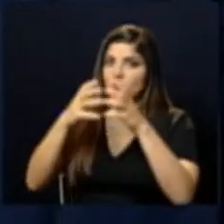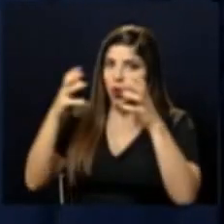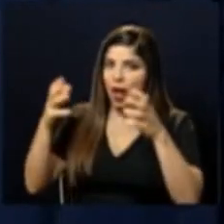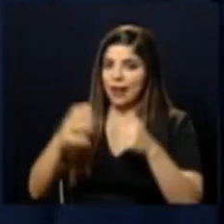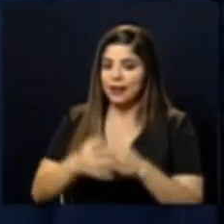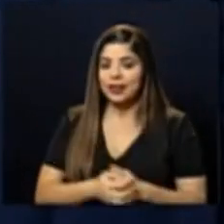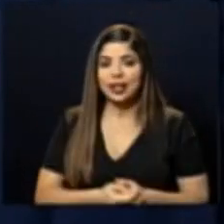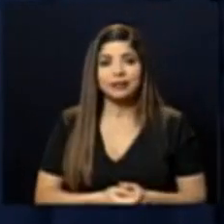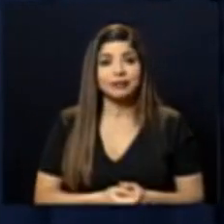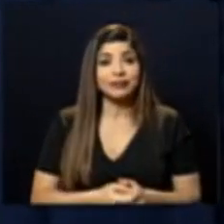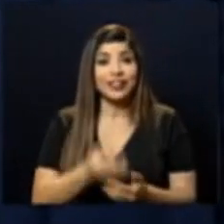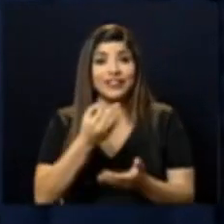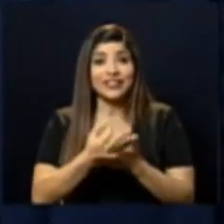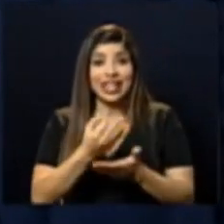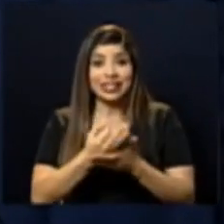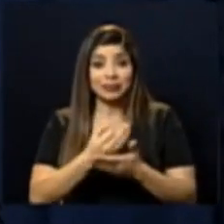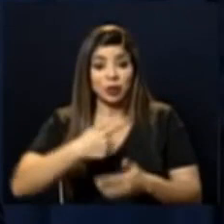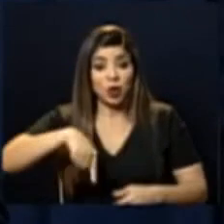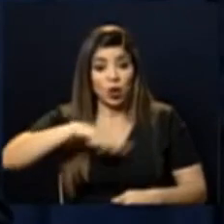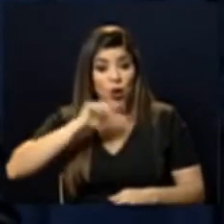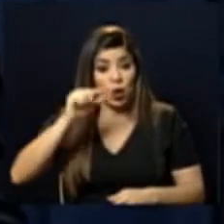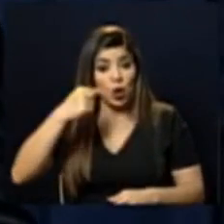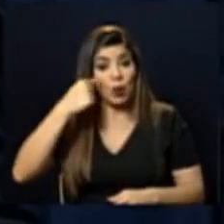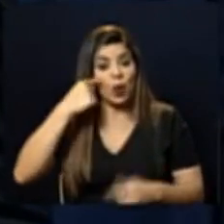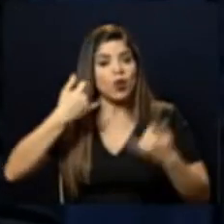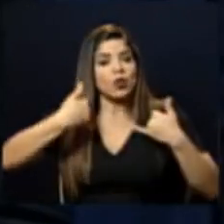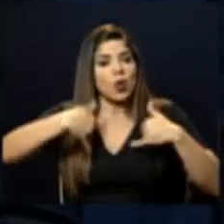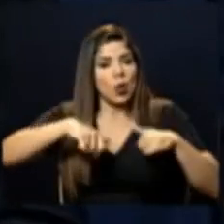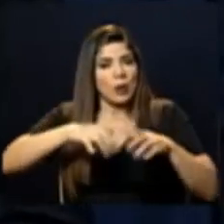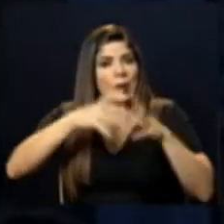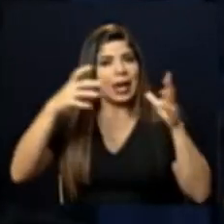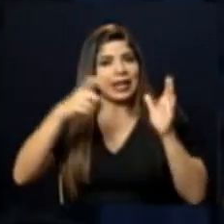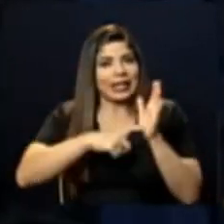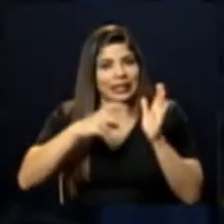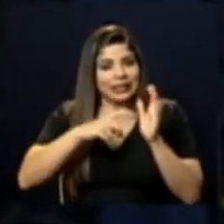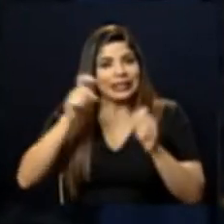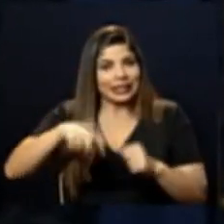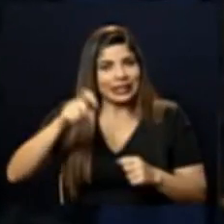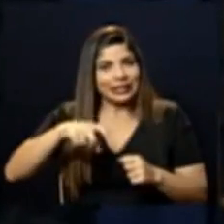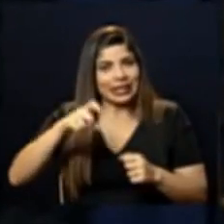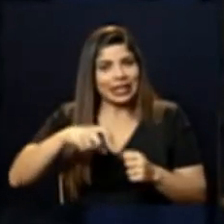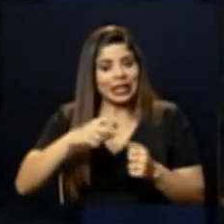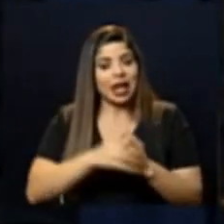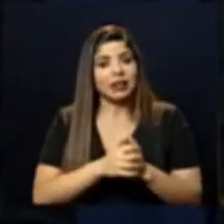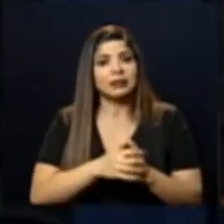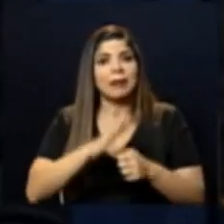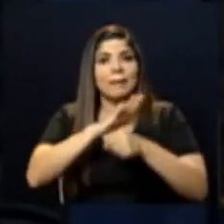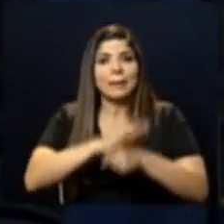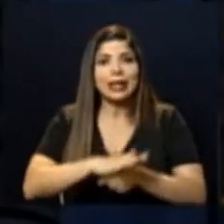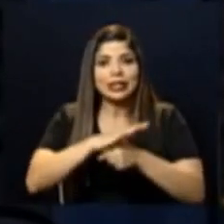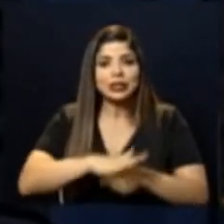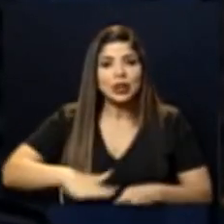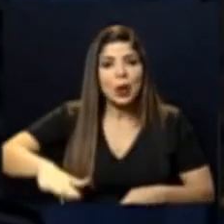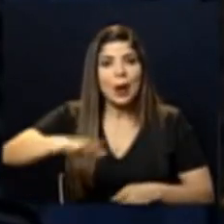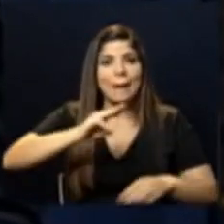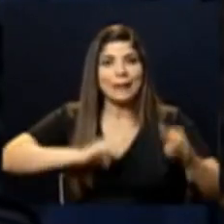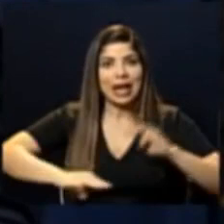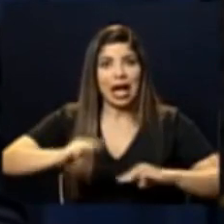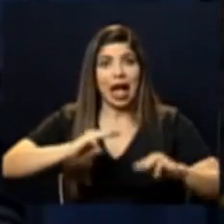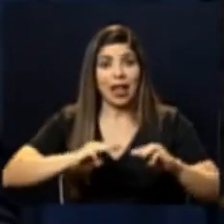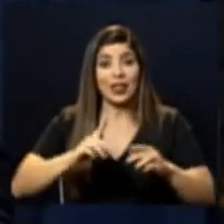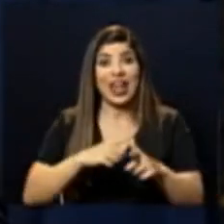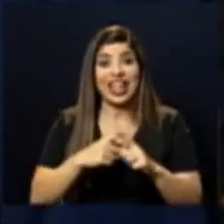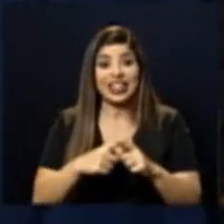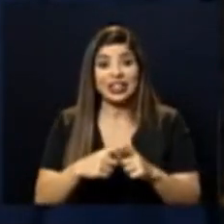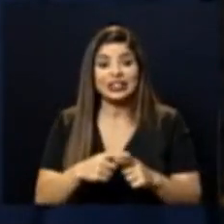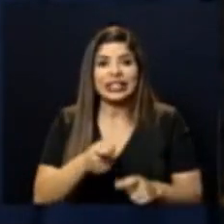Las necesidades de financiamiento del gobierno son aún altas y presionan el mercado local, lo cual dificulta